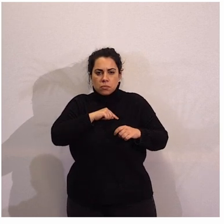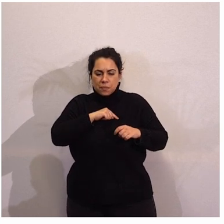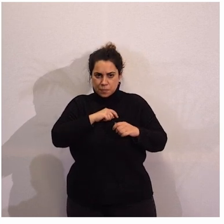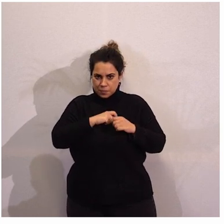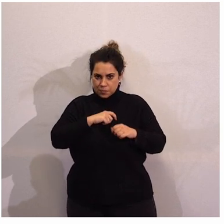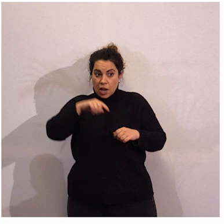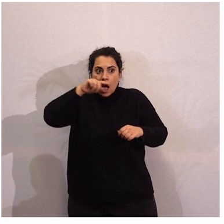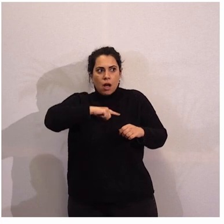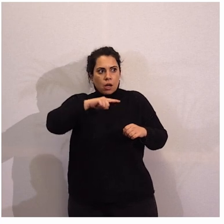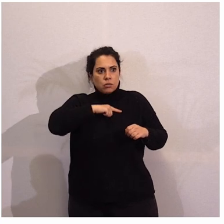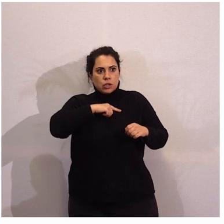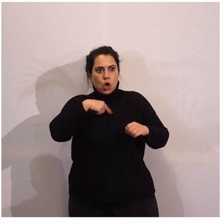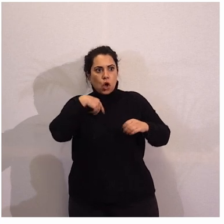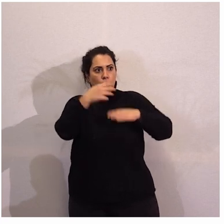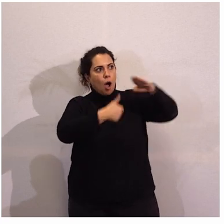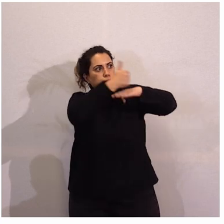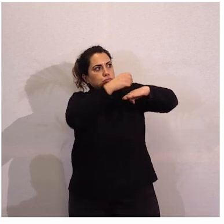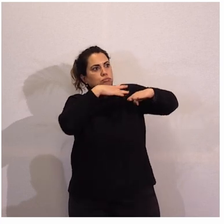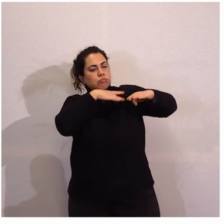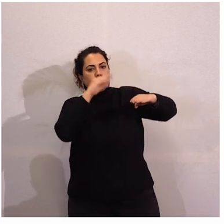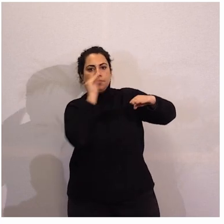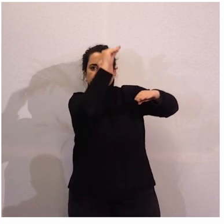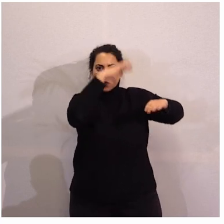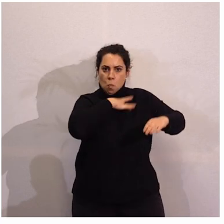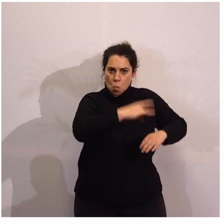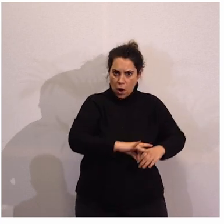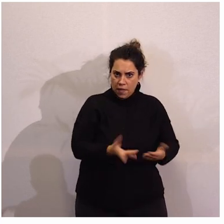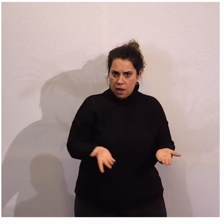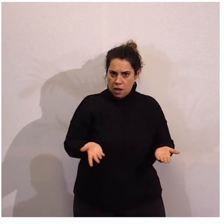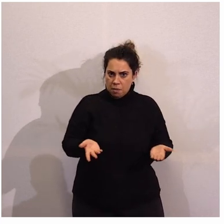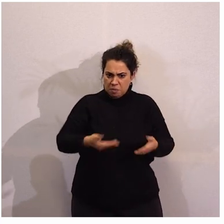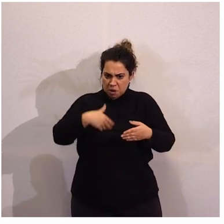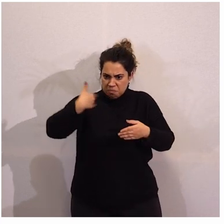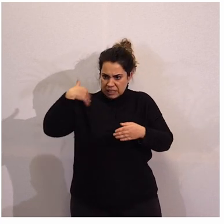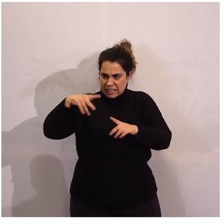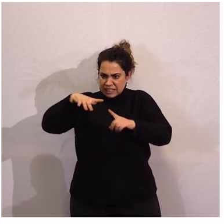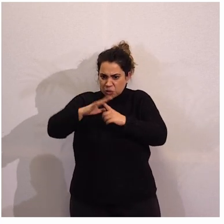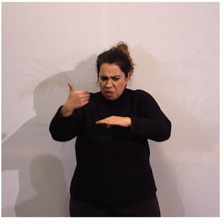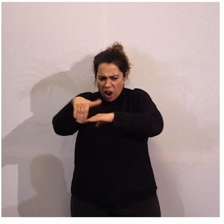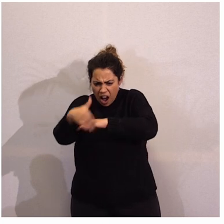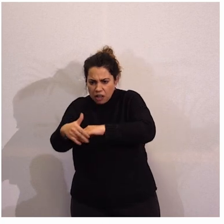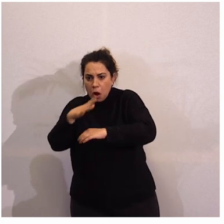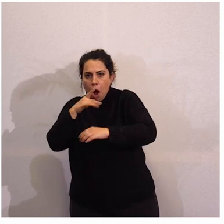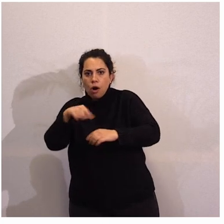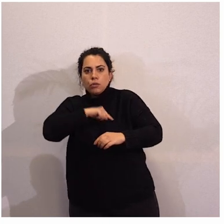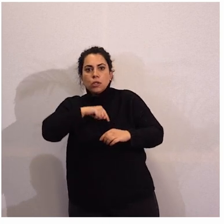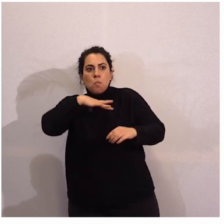a altas esferas a partir de la nada, ¿no? Como se puede decir.